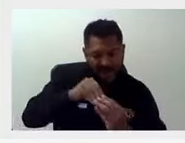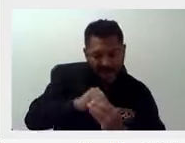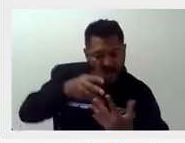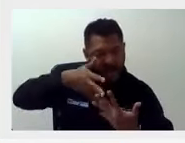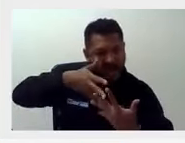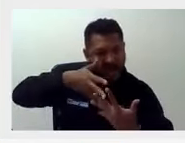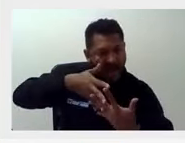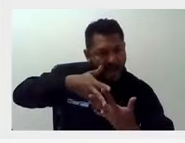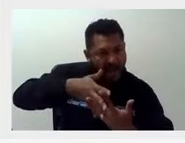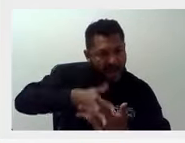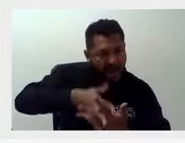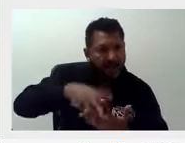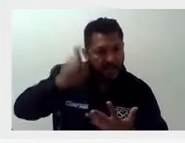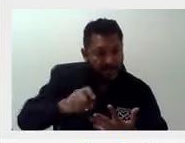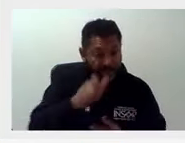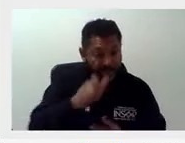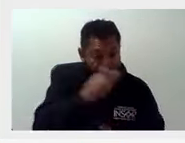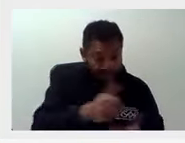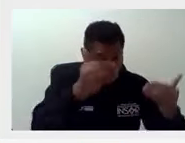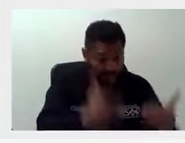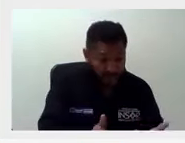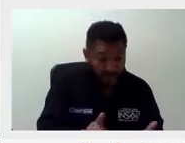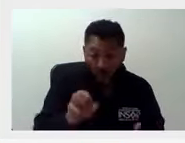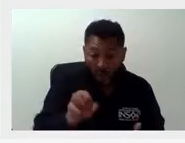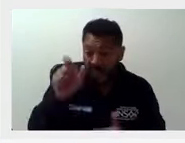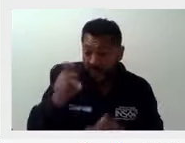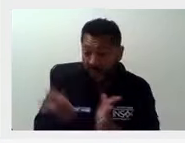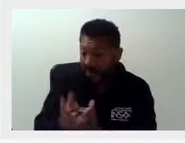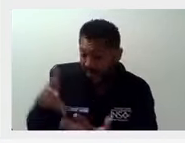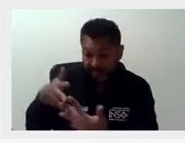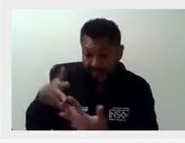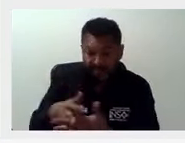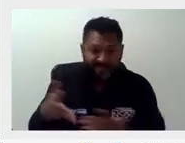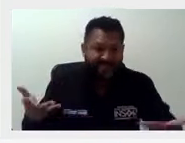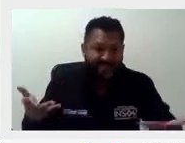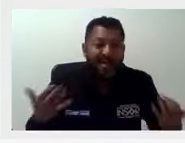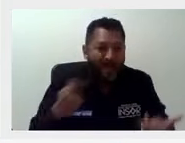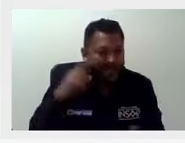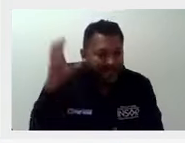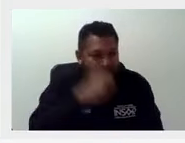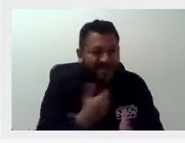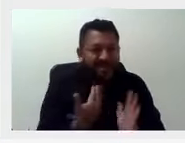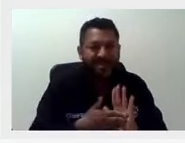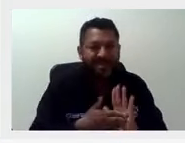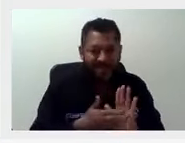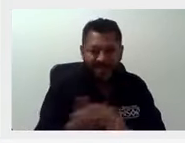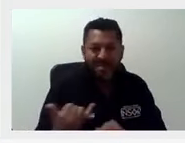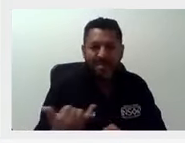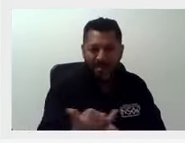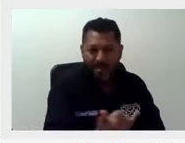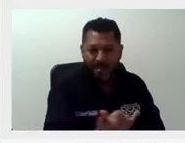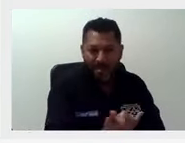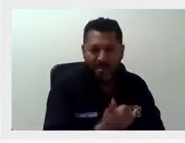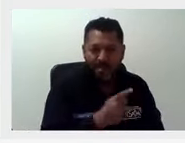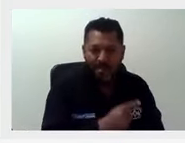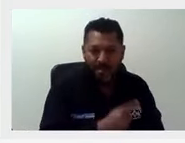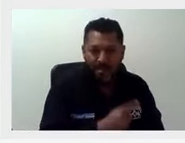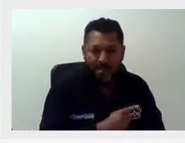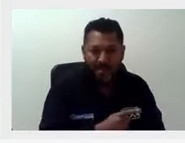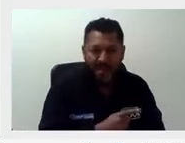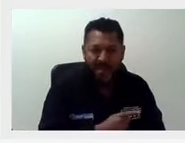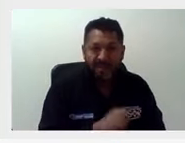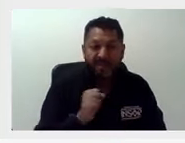los estudiantes con discapacidad. Y ahora precisamente nos estamos dando cuenta de eso. Entonces, sí, es